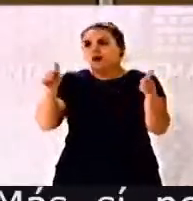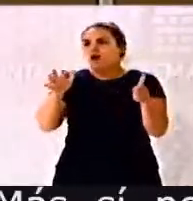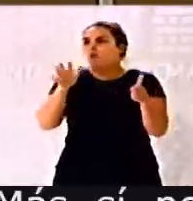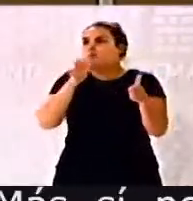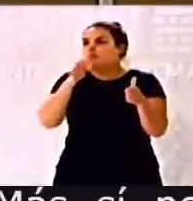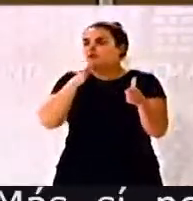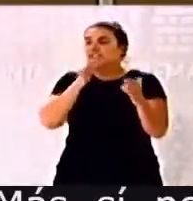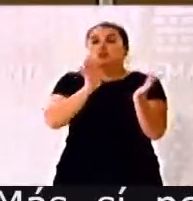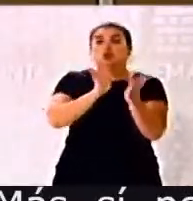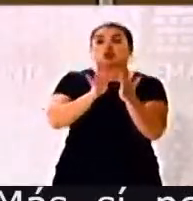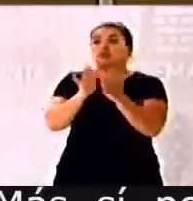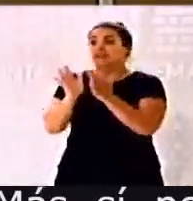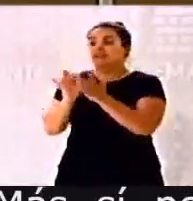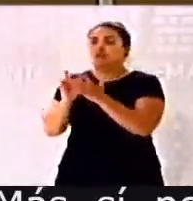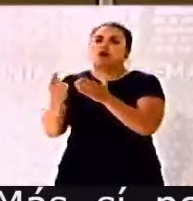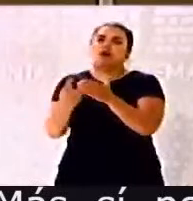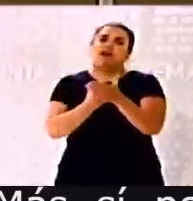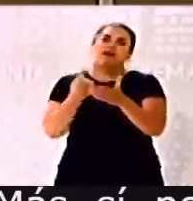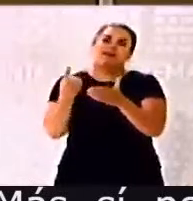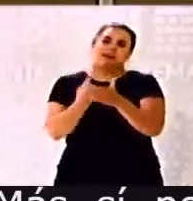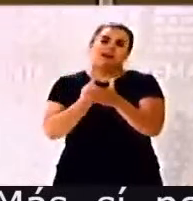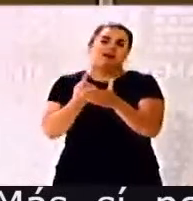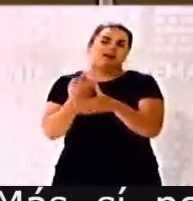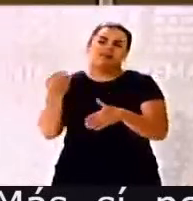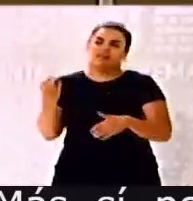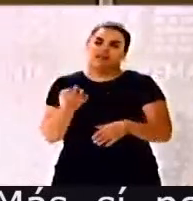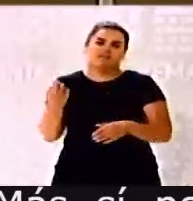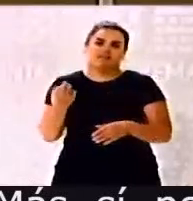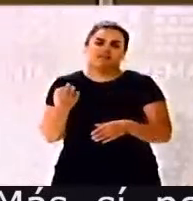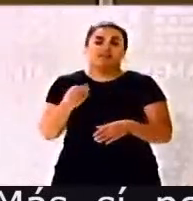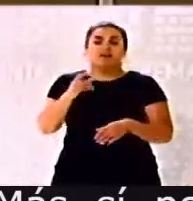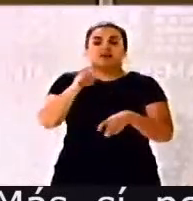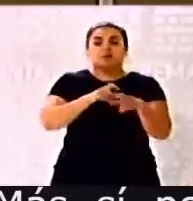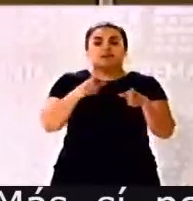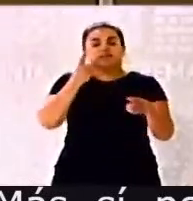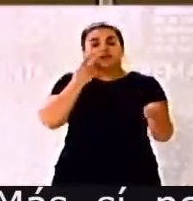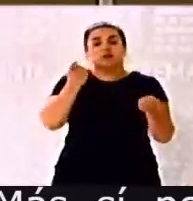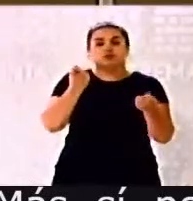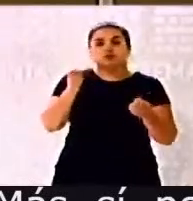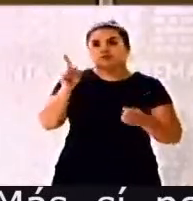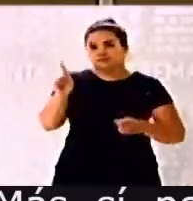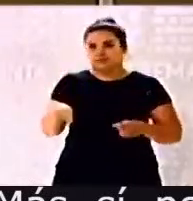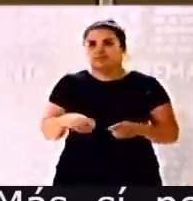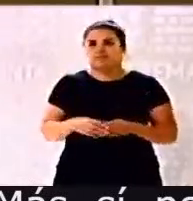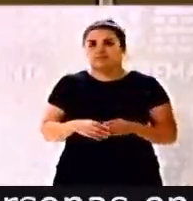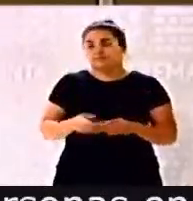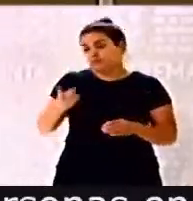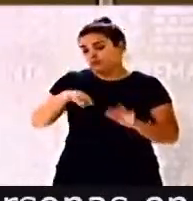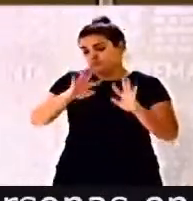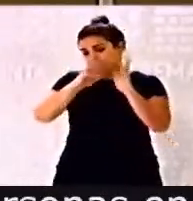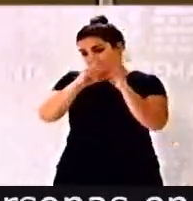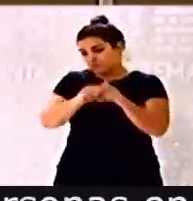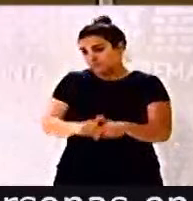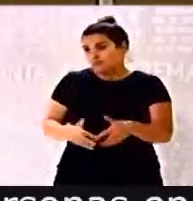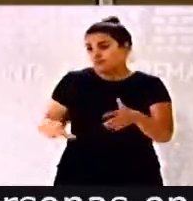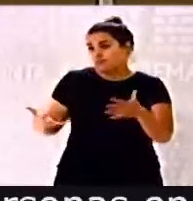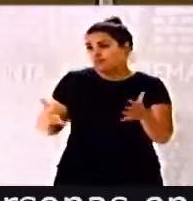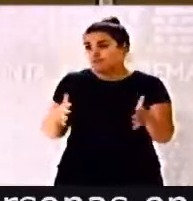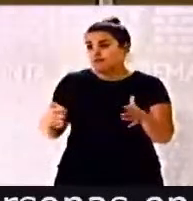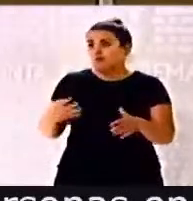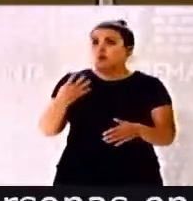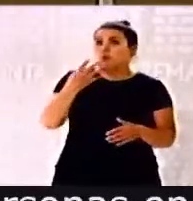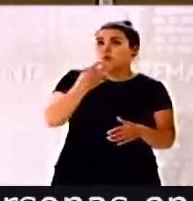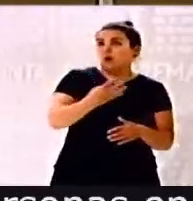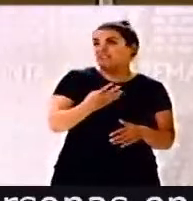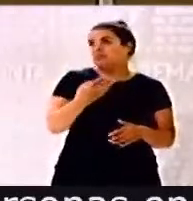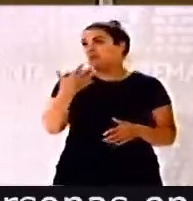a los contactos de esas personas y tenemos que tener a más personas en seguimiento. Multipliquen ustedes aproximadamente por entre